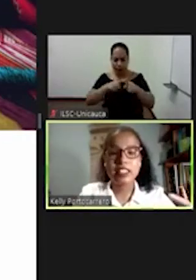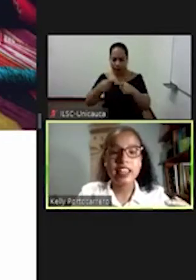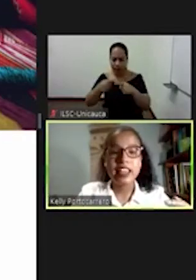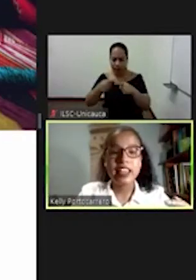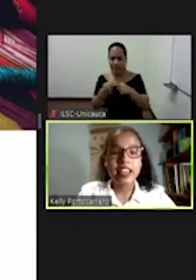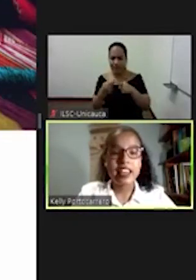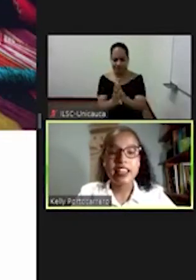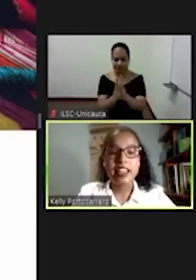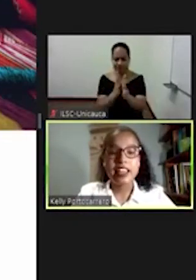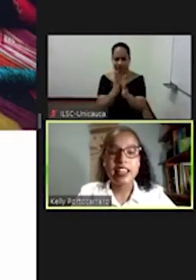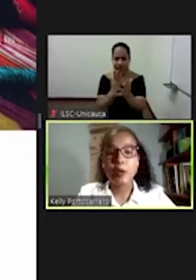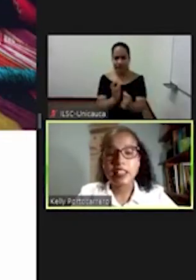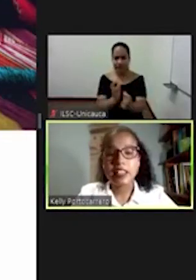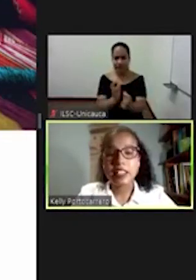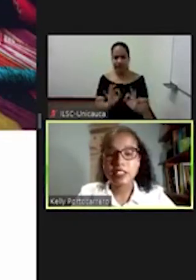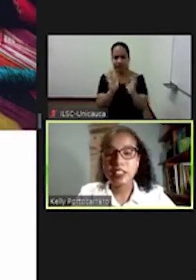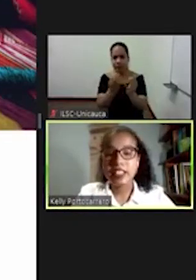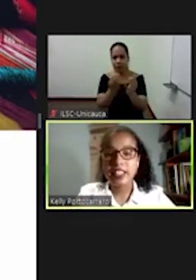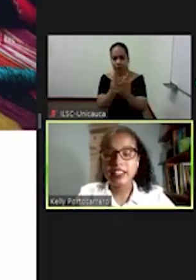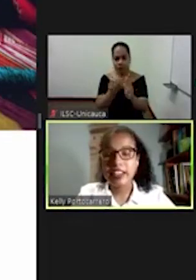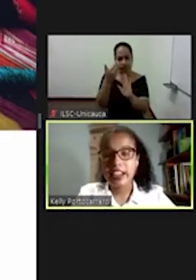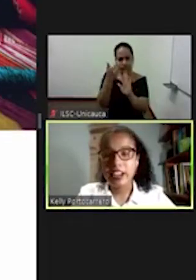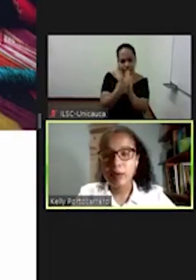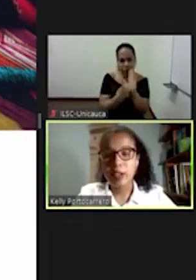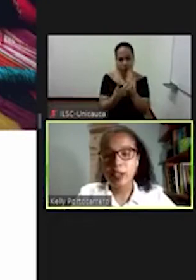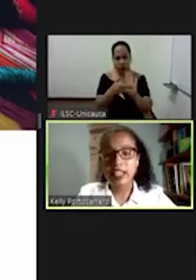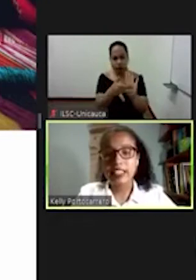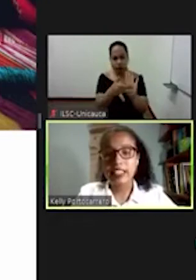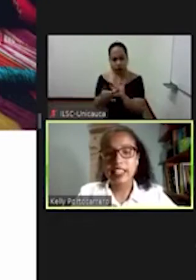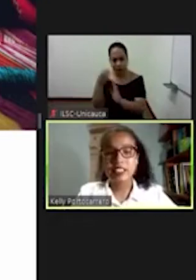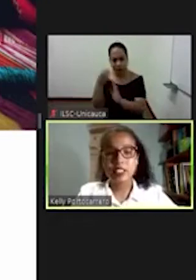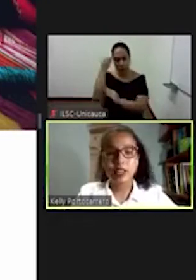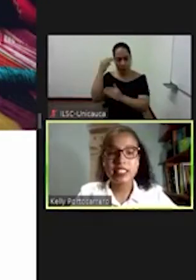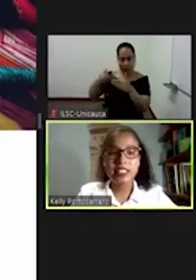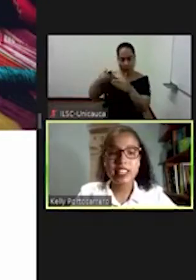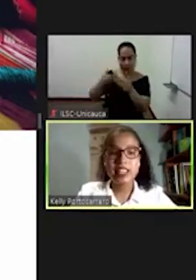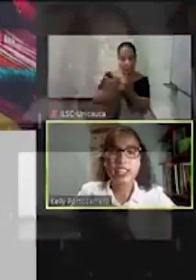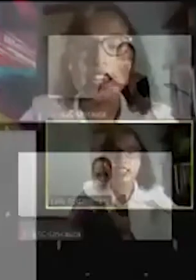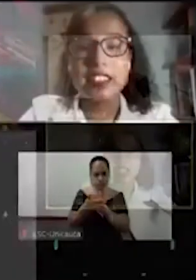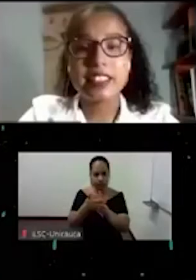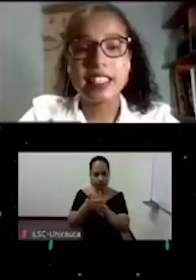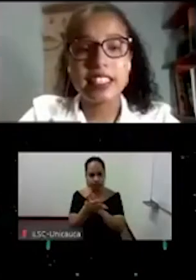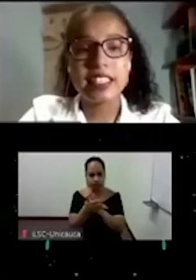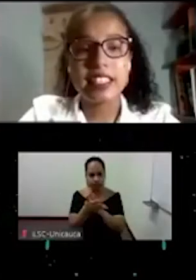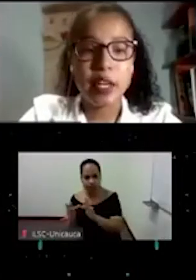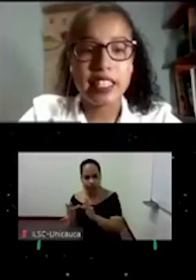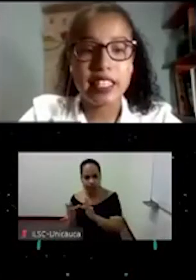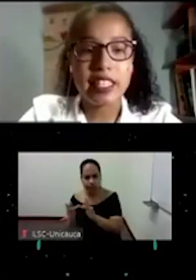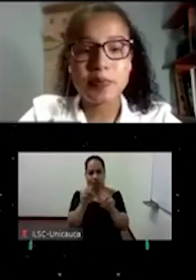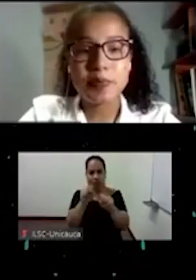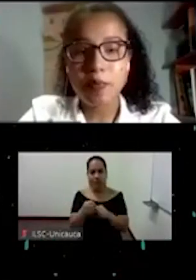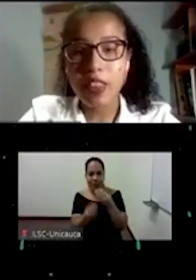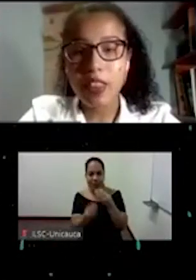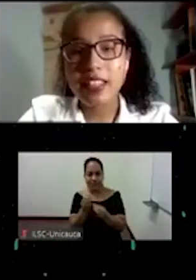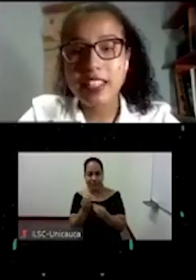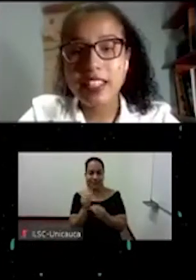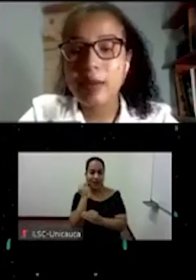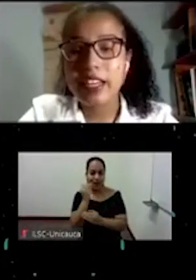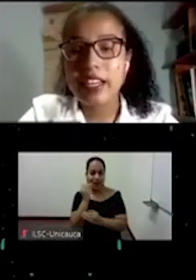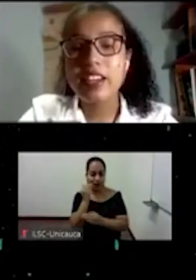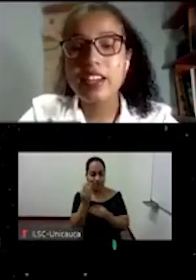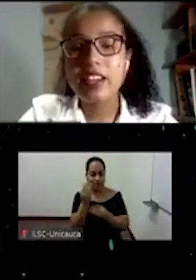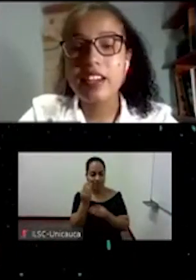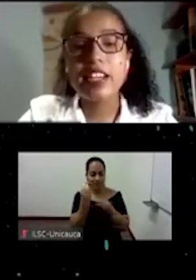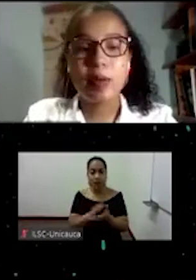fuente de documentación que trae a la memoria interacciones y quehaceres de las mujeres. De esta